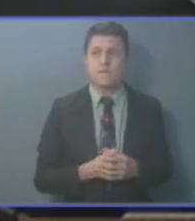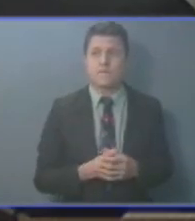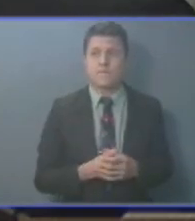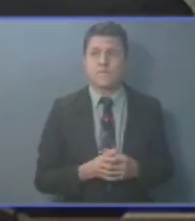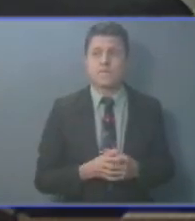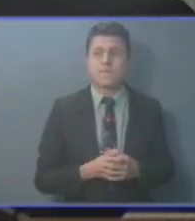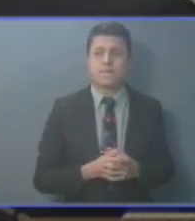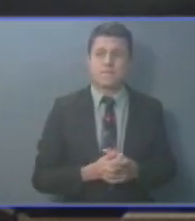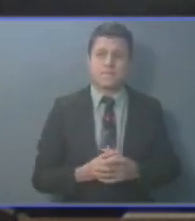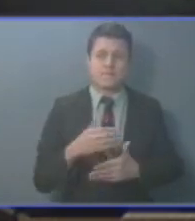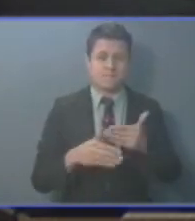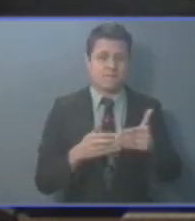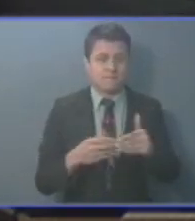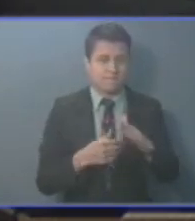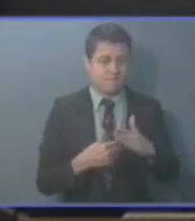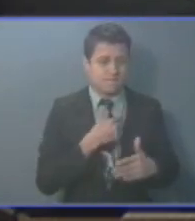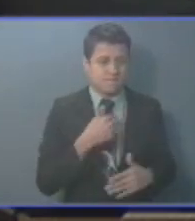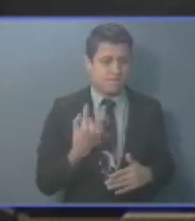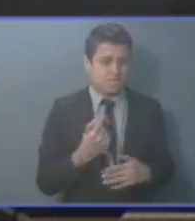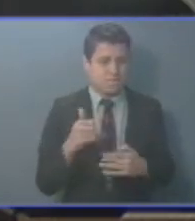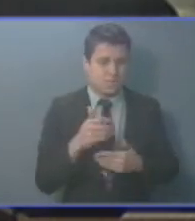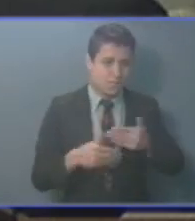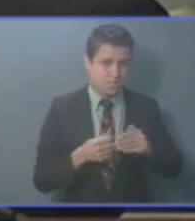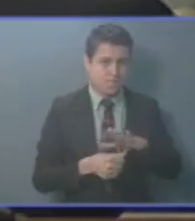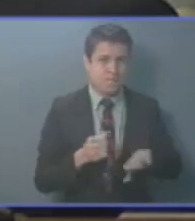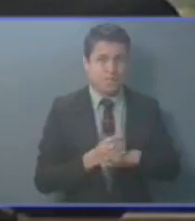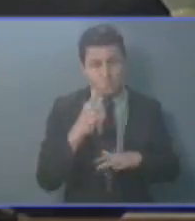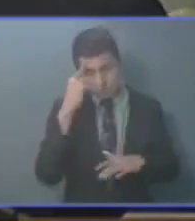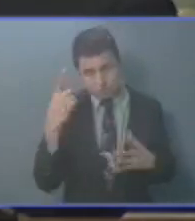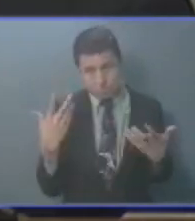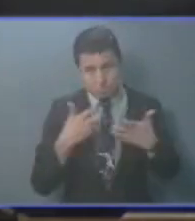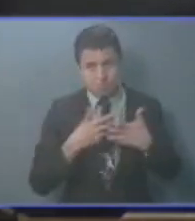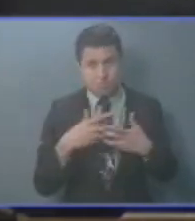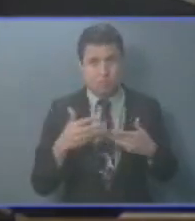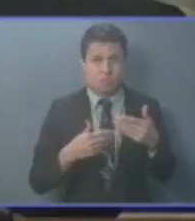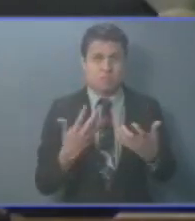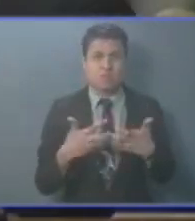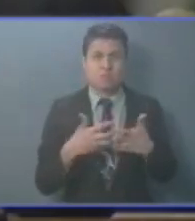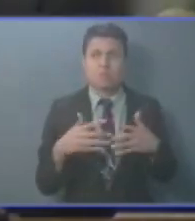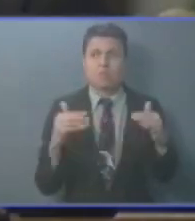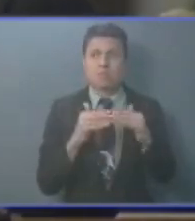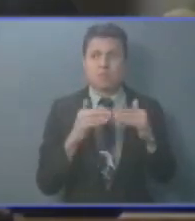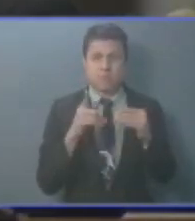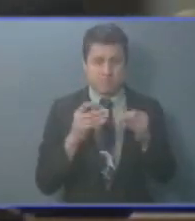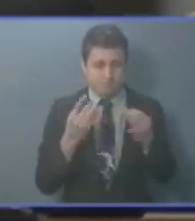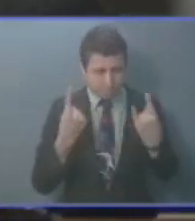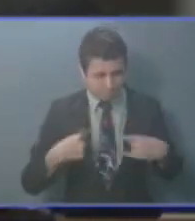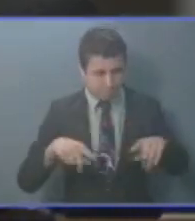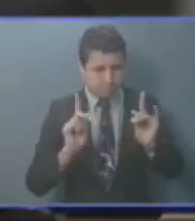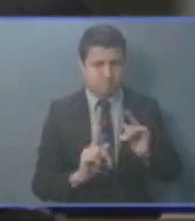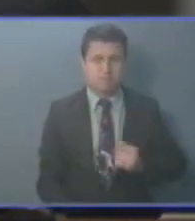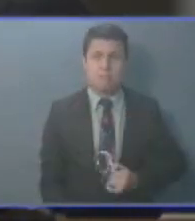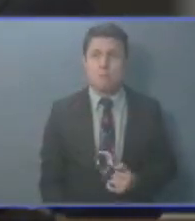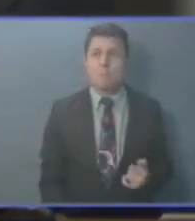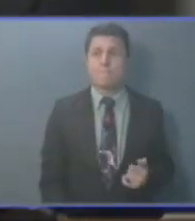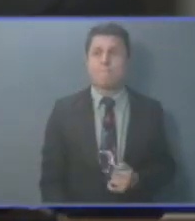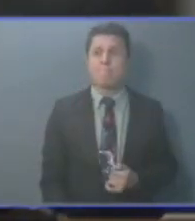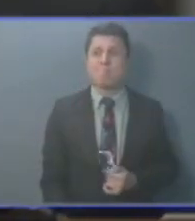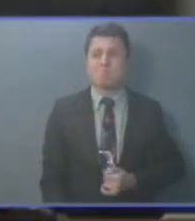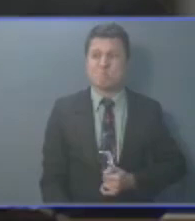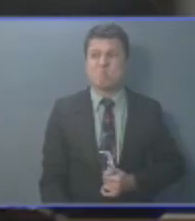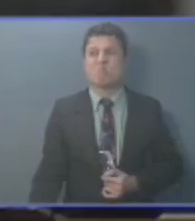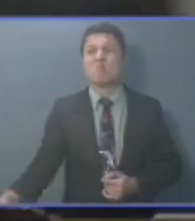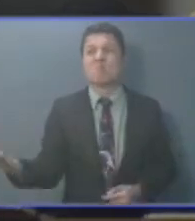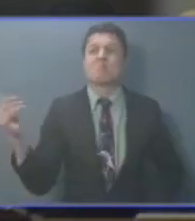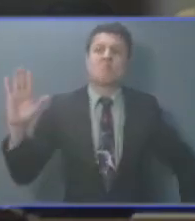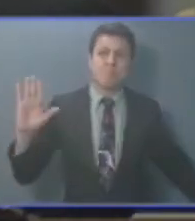Establecer los mecanismos de auditoría y gestión. Acordar los mecanismos para su funcionamiento y así sucesivamente. Pero